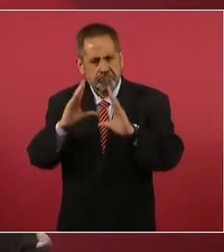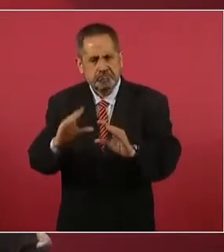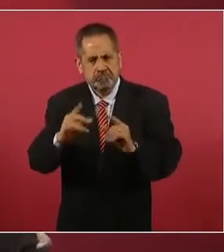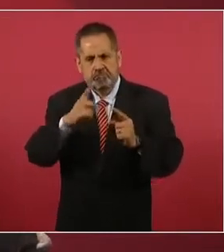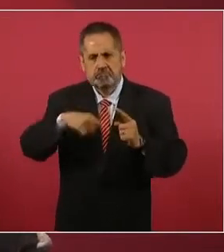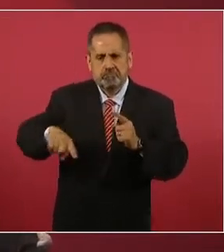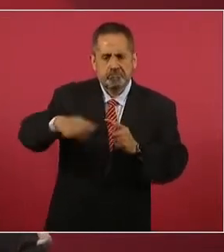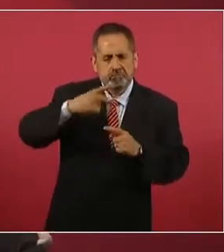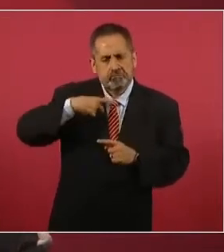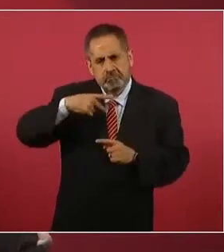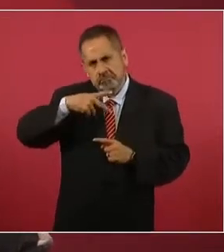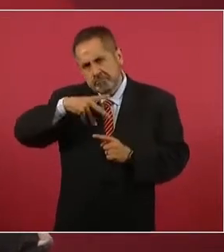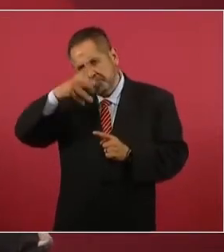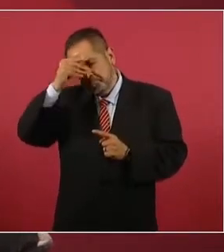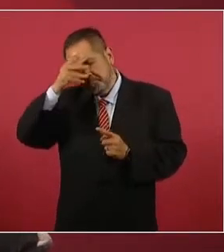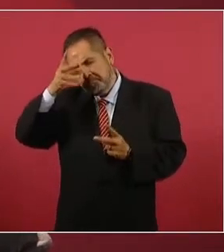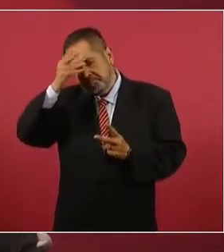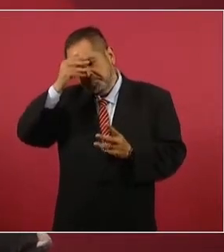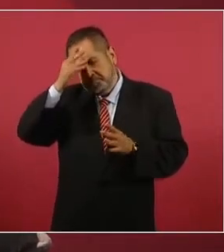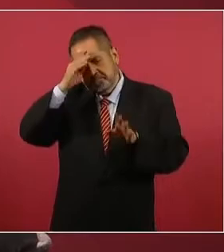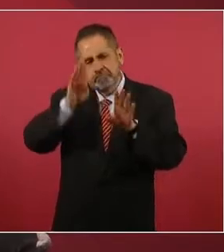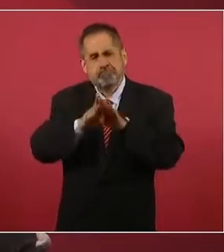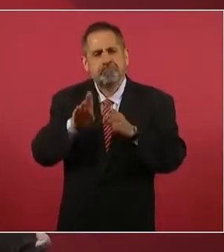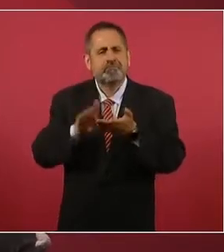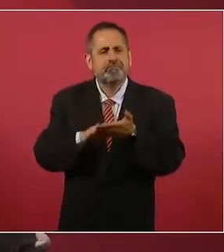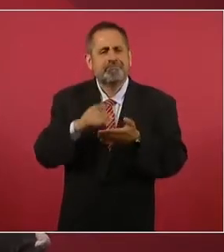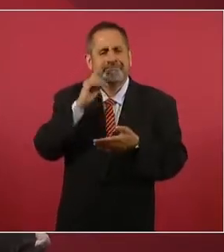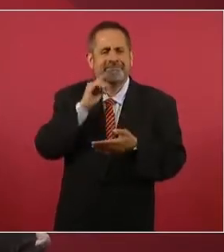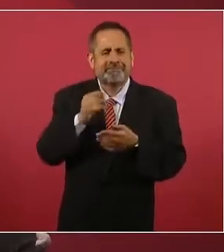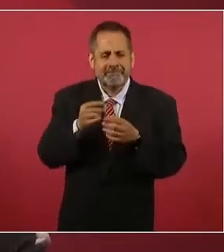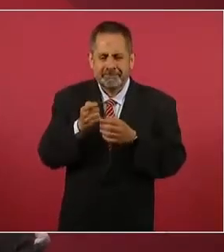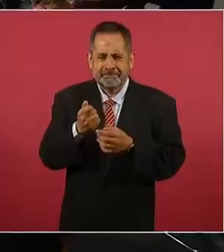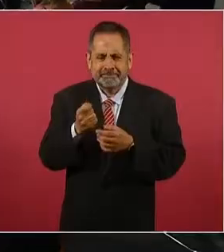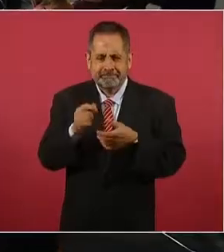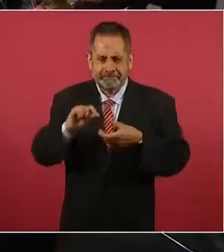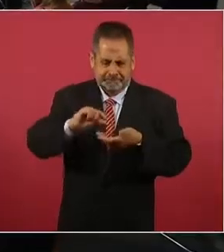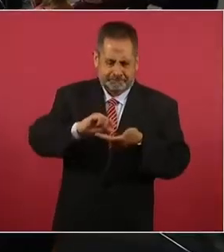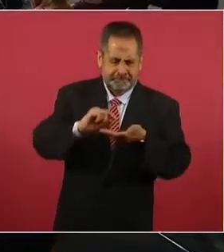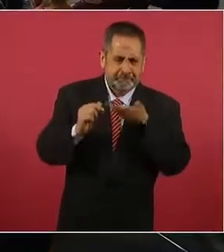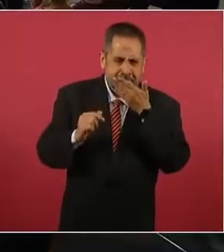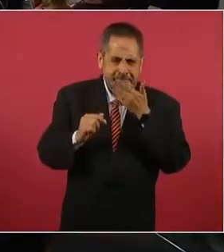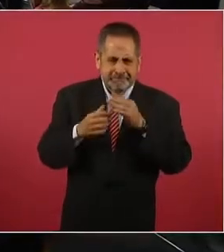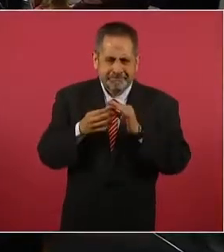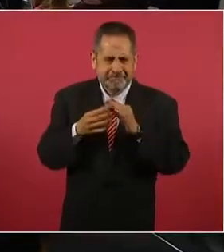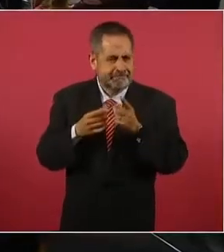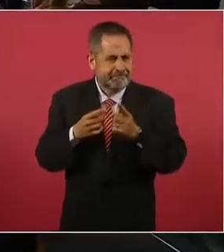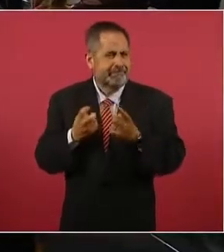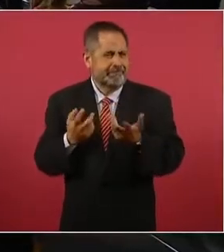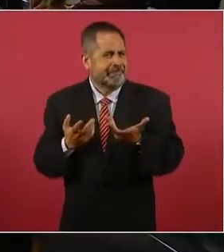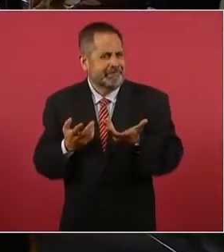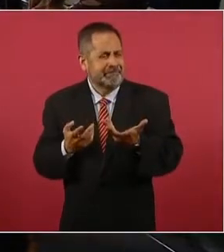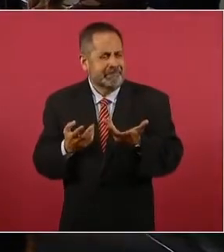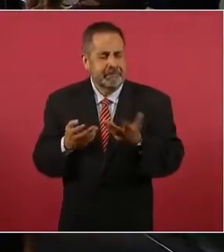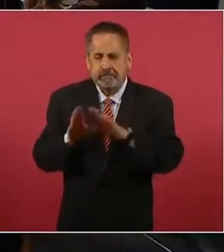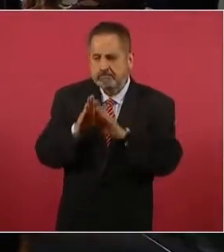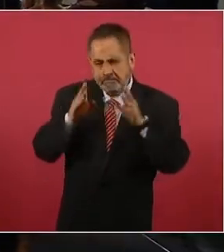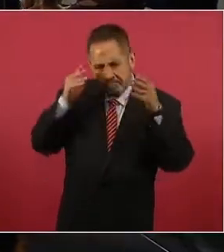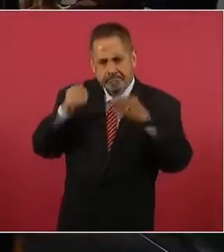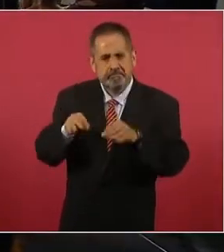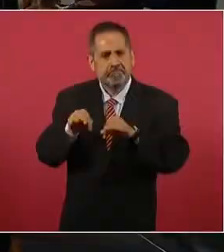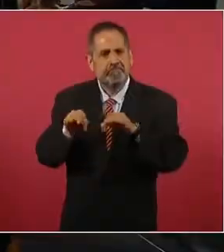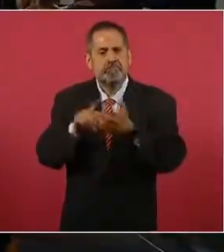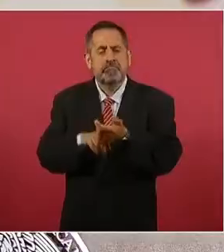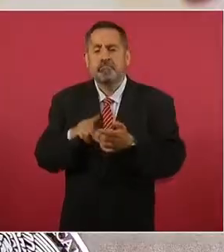estos también trabajadores de la salud en ese aspecto. Pero todas las demás acciones que son